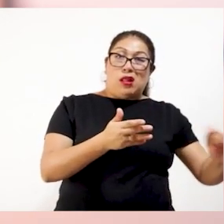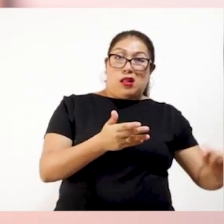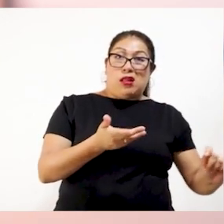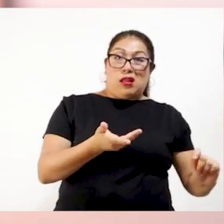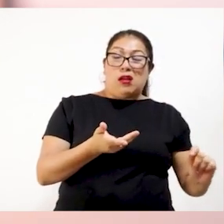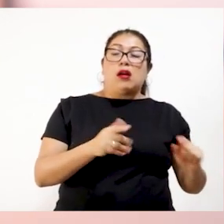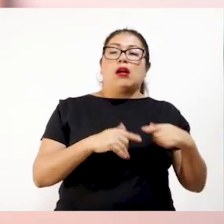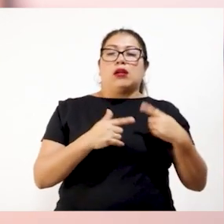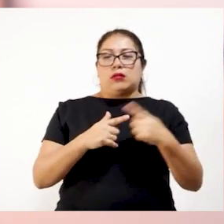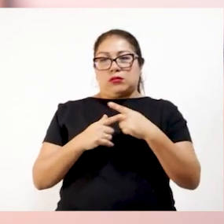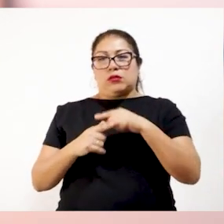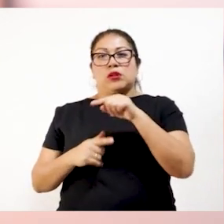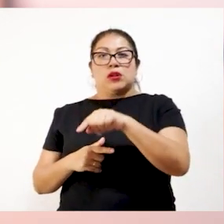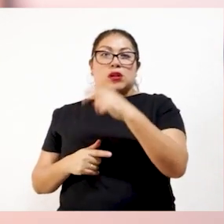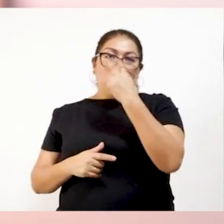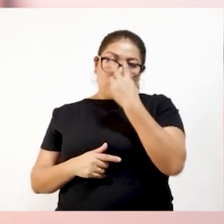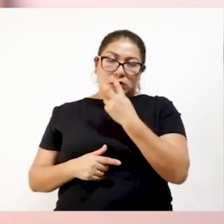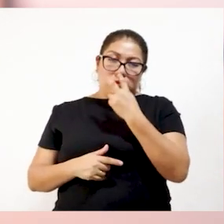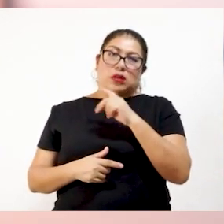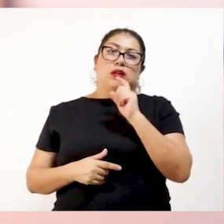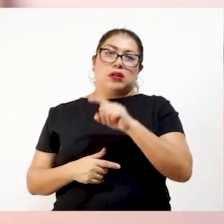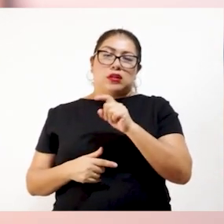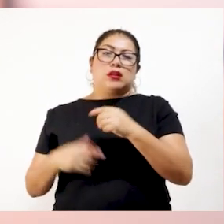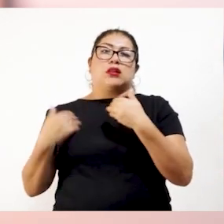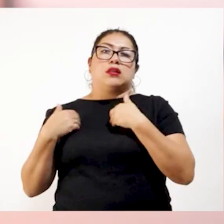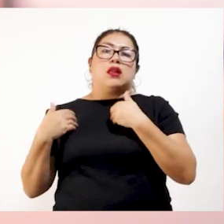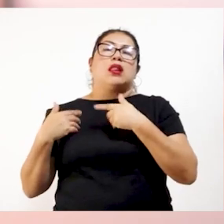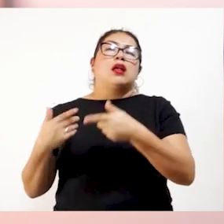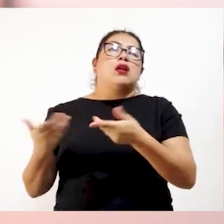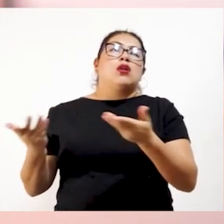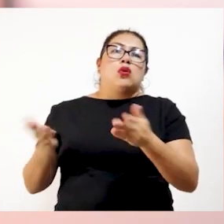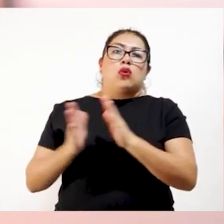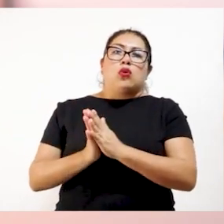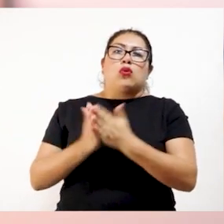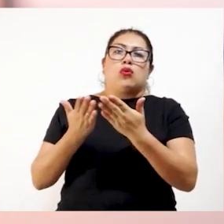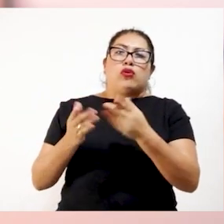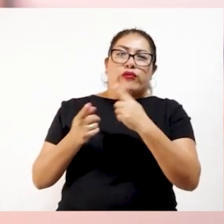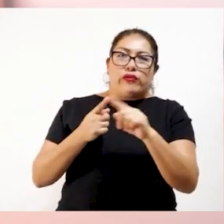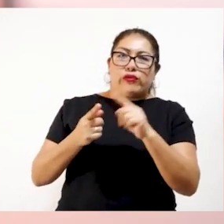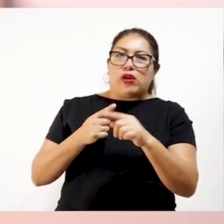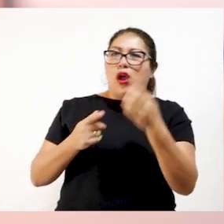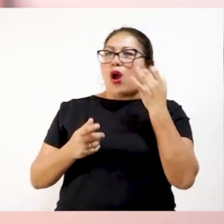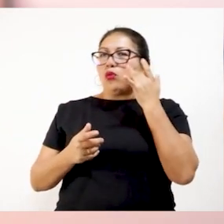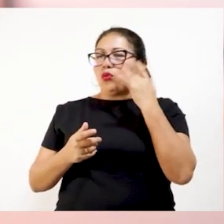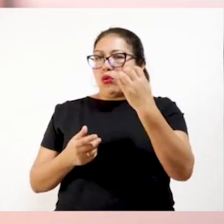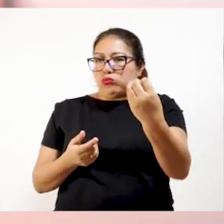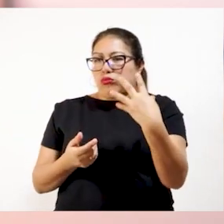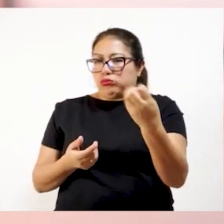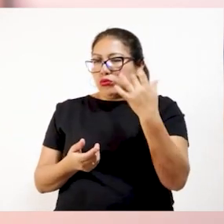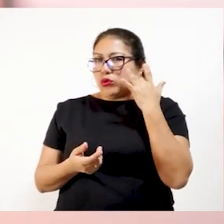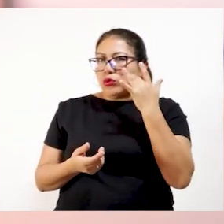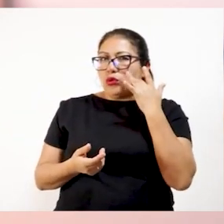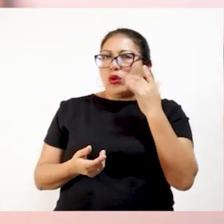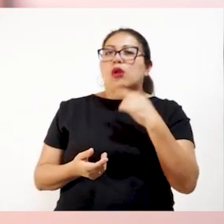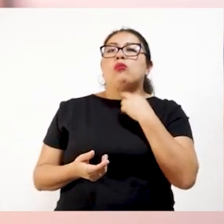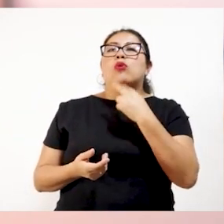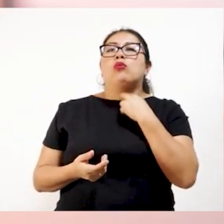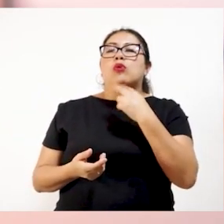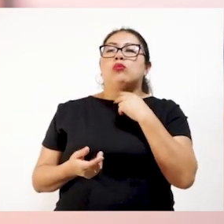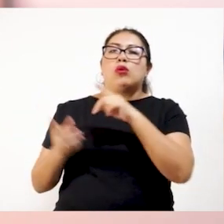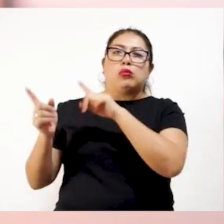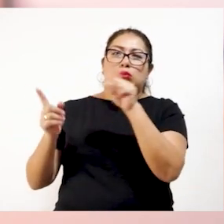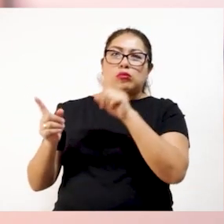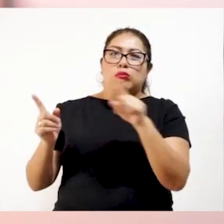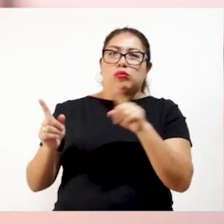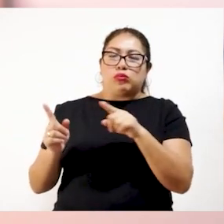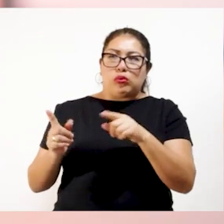un bolígrafo o lapicero, pues nuestros niños con discapacidad visual requieren de un adaptador parlante, de una síntesis de voz para el